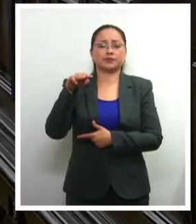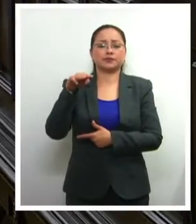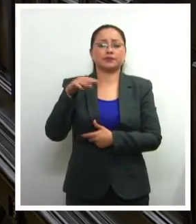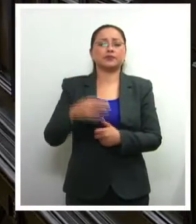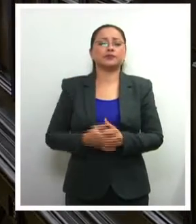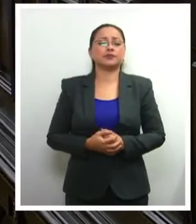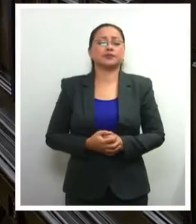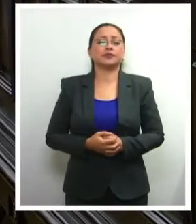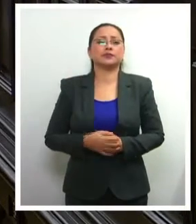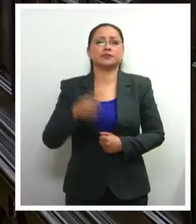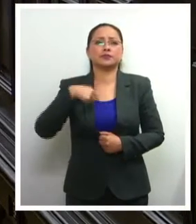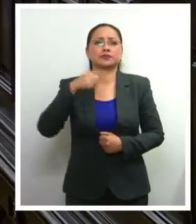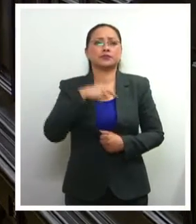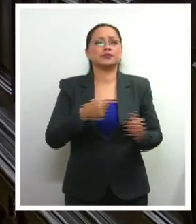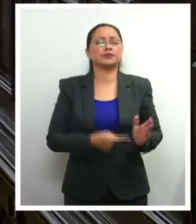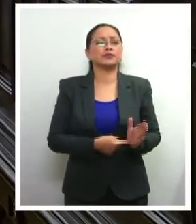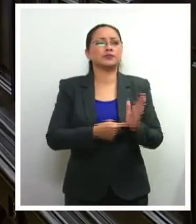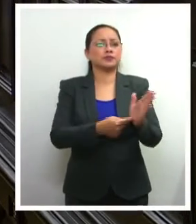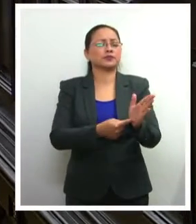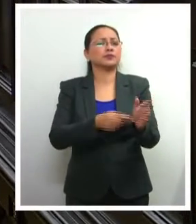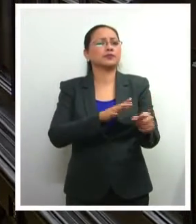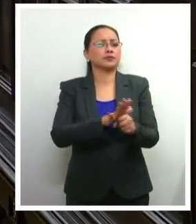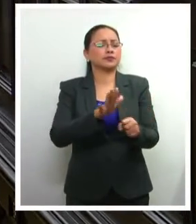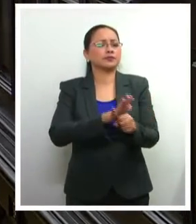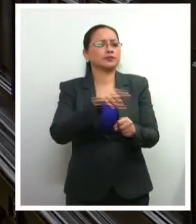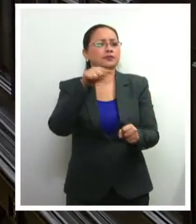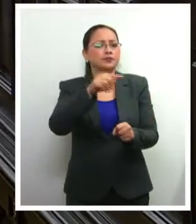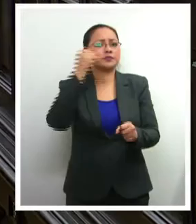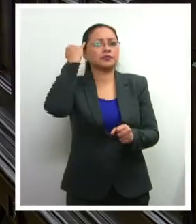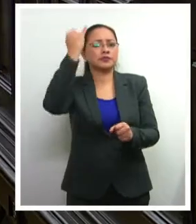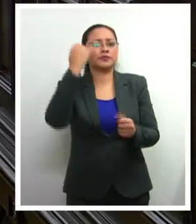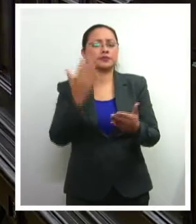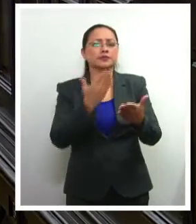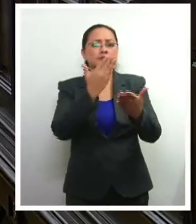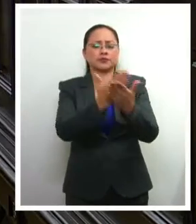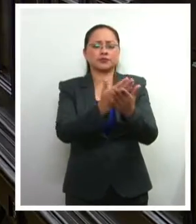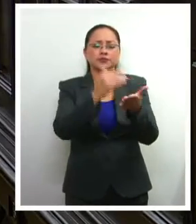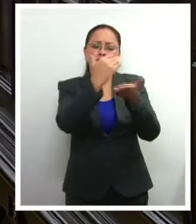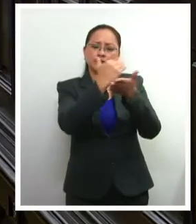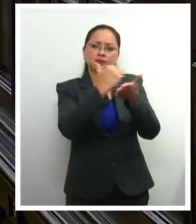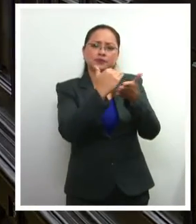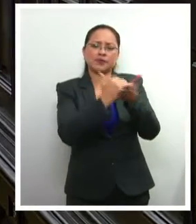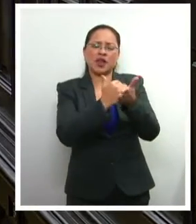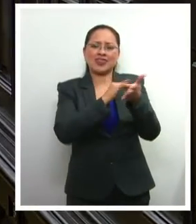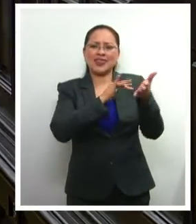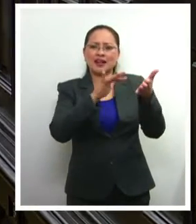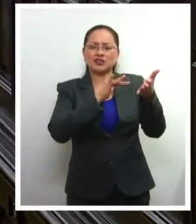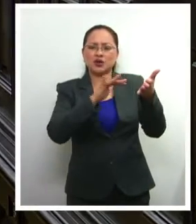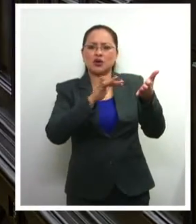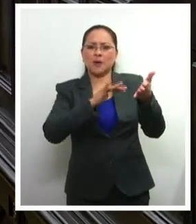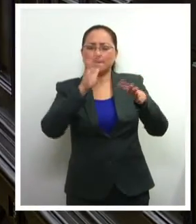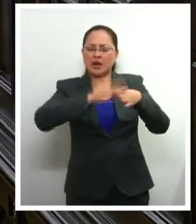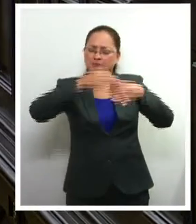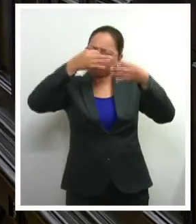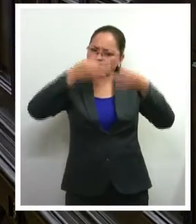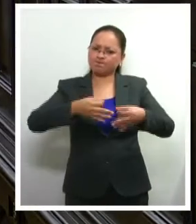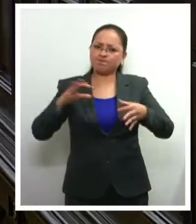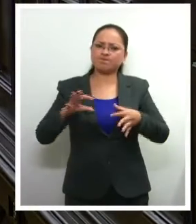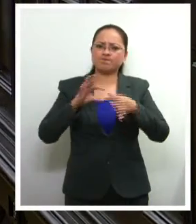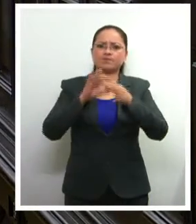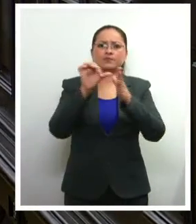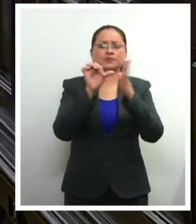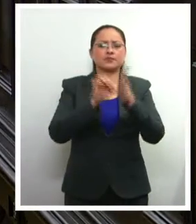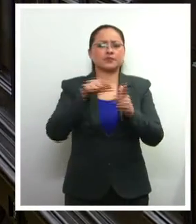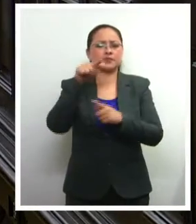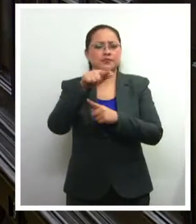México ofrecemos en esta iniciativa un texto más adecuado para el artículo 17 en